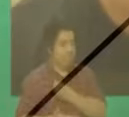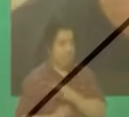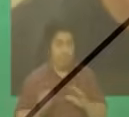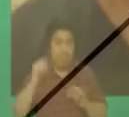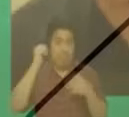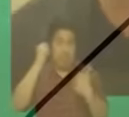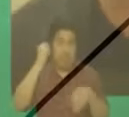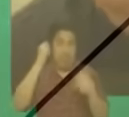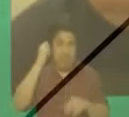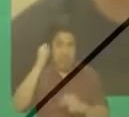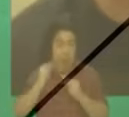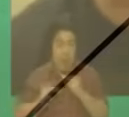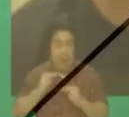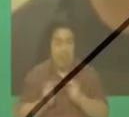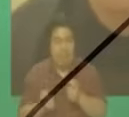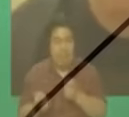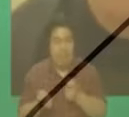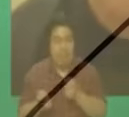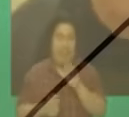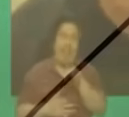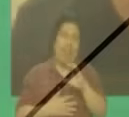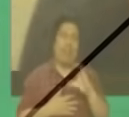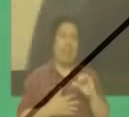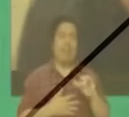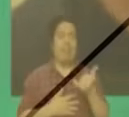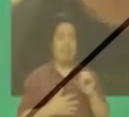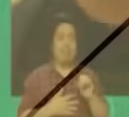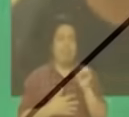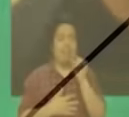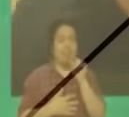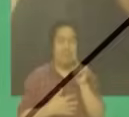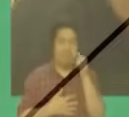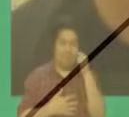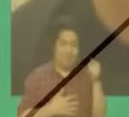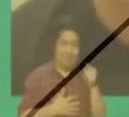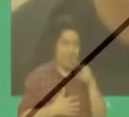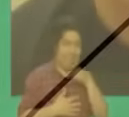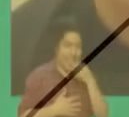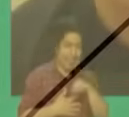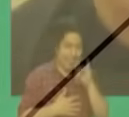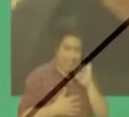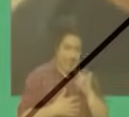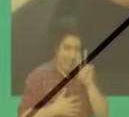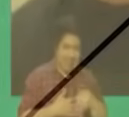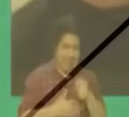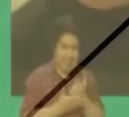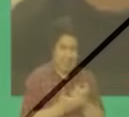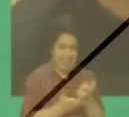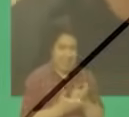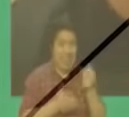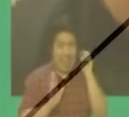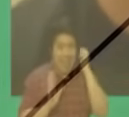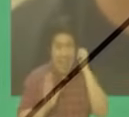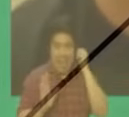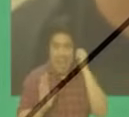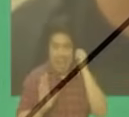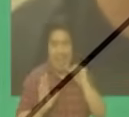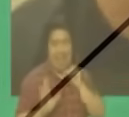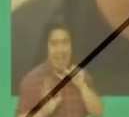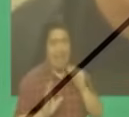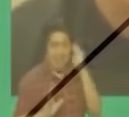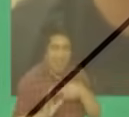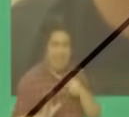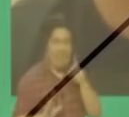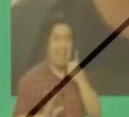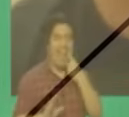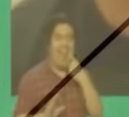¡Qué nivel, de verdad! Oye, no te hagas callo. Felicidades. No te hagas callo. Tú estabas en esa farra y como te tocó pagarlas, así de que el otro no puso...